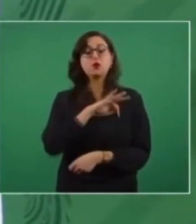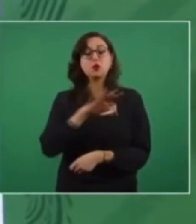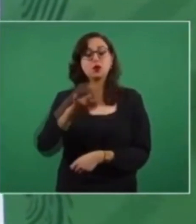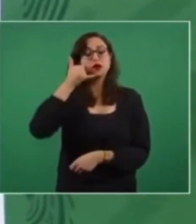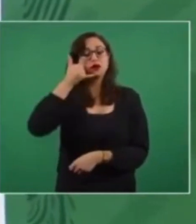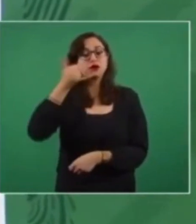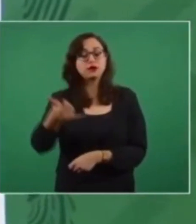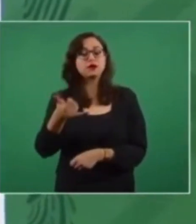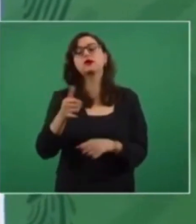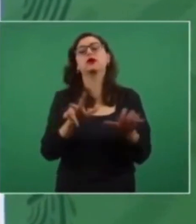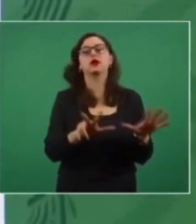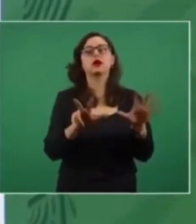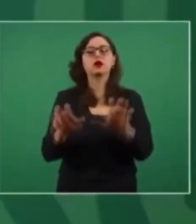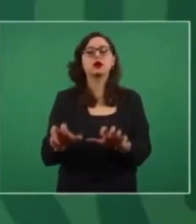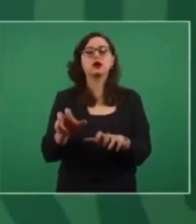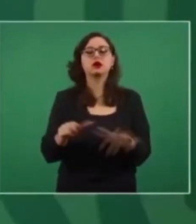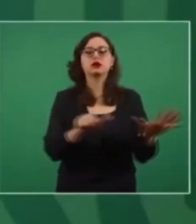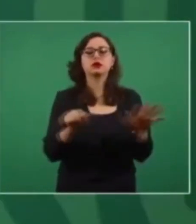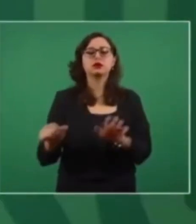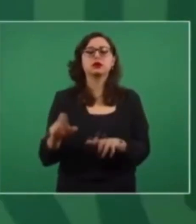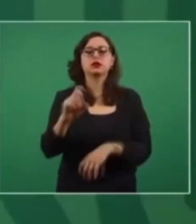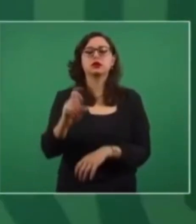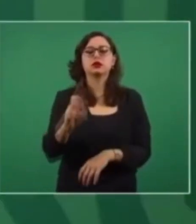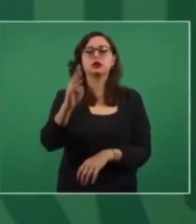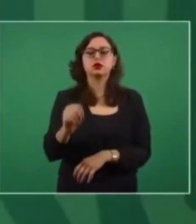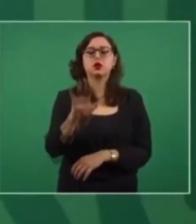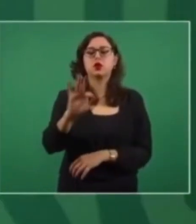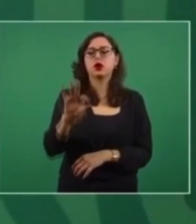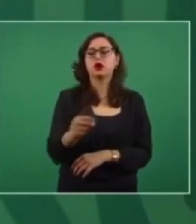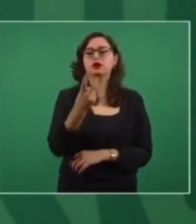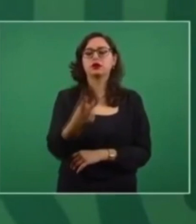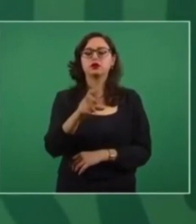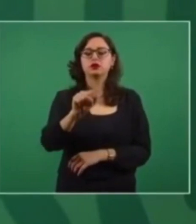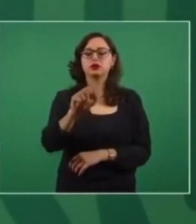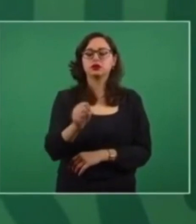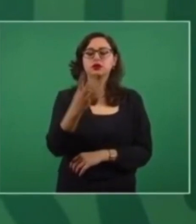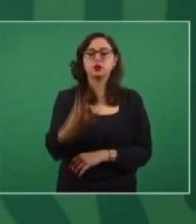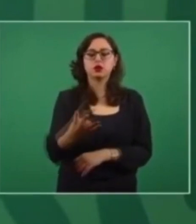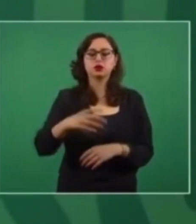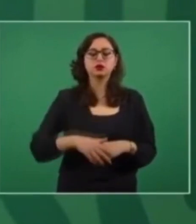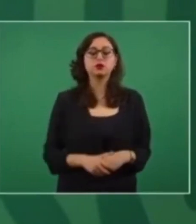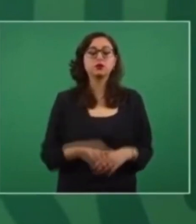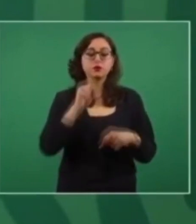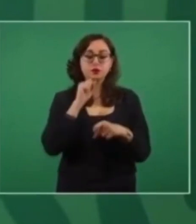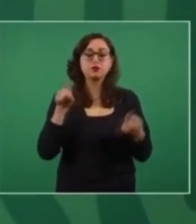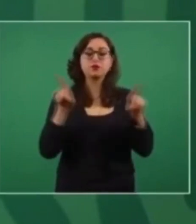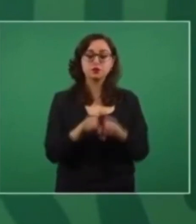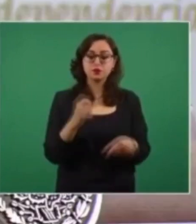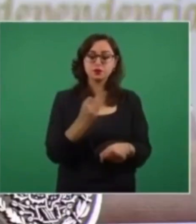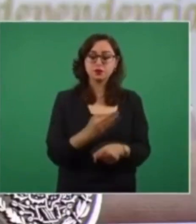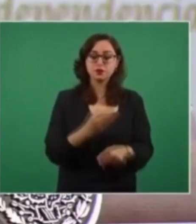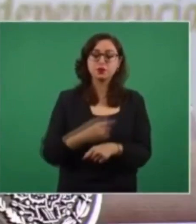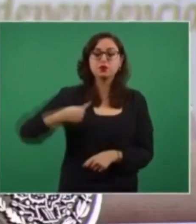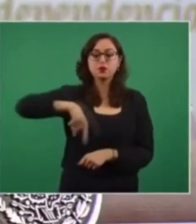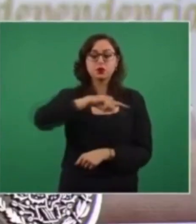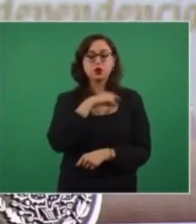800-639-4264. Y queremos informarles también a los